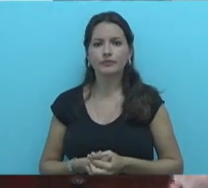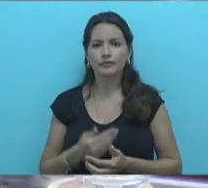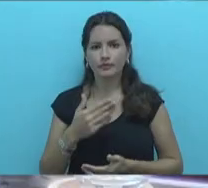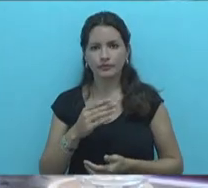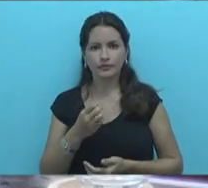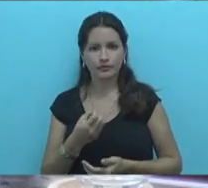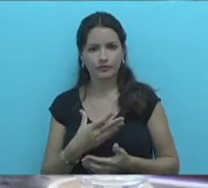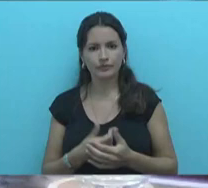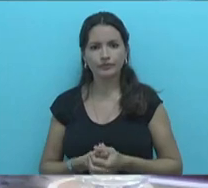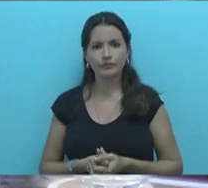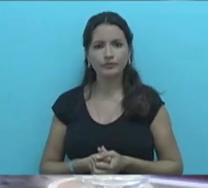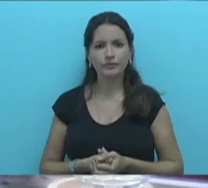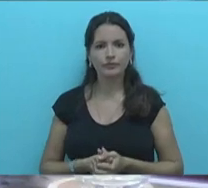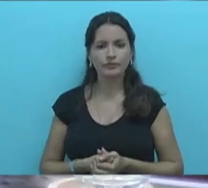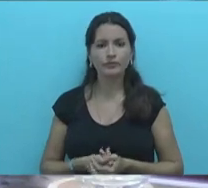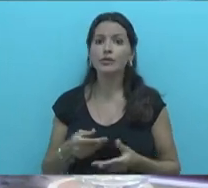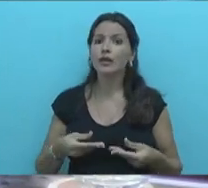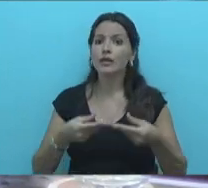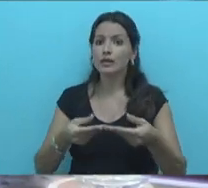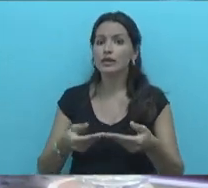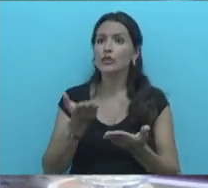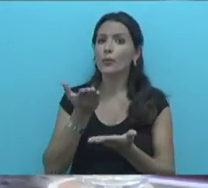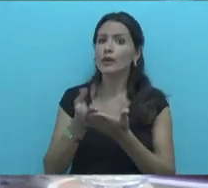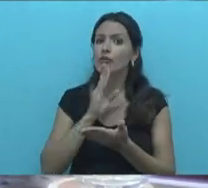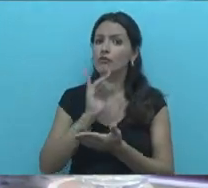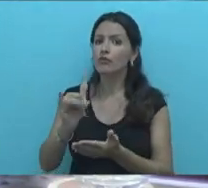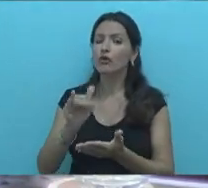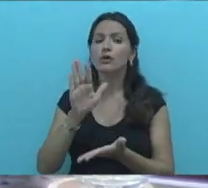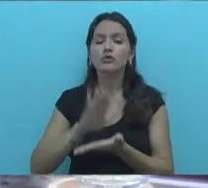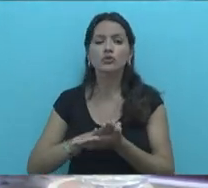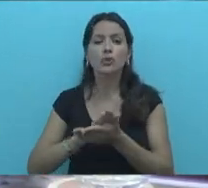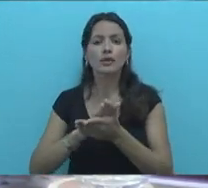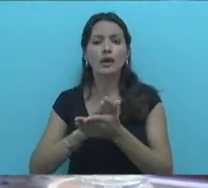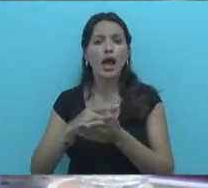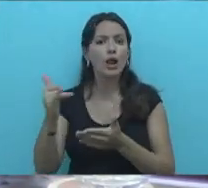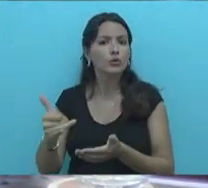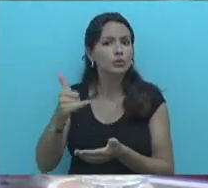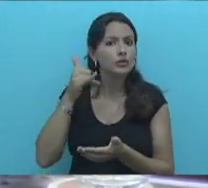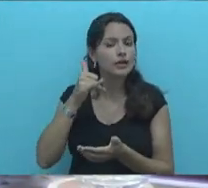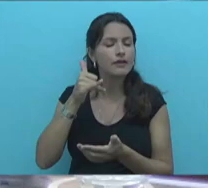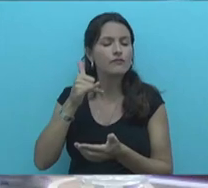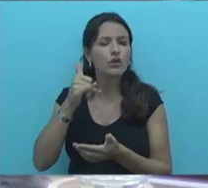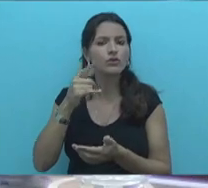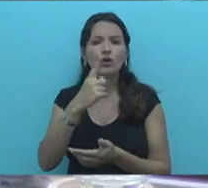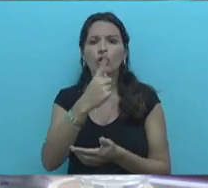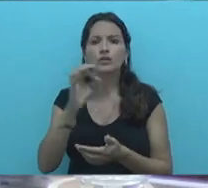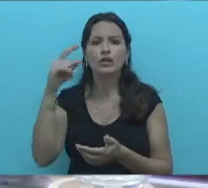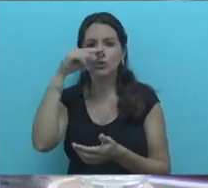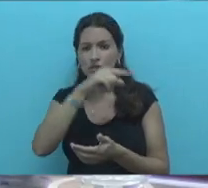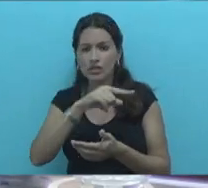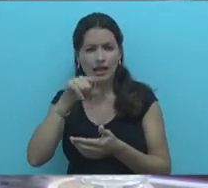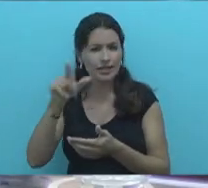Presidente, para dar ingreso a un pedido de informes con respecto al servicio de emergencia del 107 aquí en la ciudad de Santa Fe. Bien. Diputado